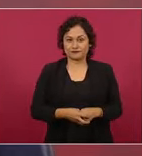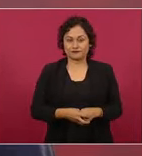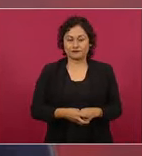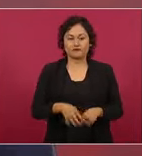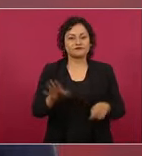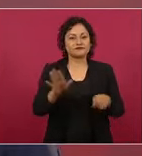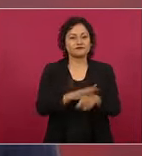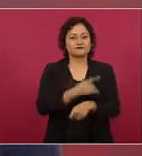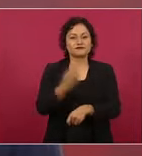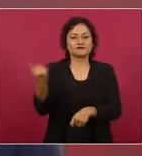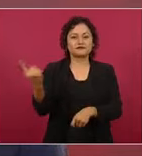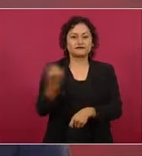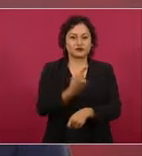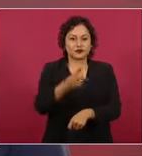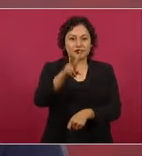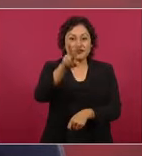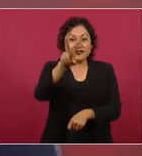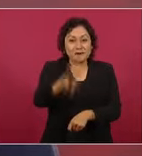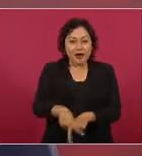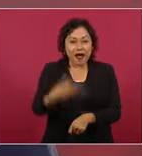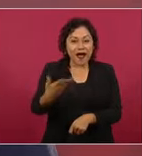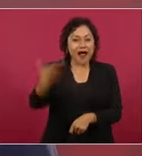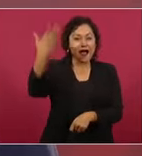porque nunca se había visto